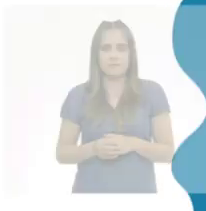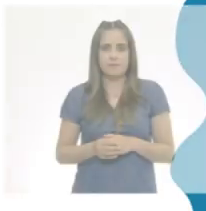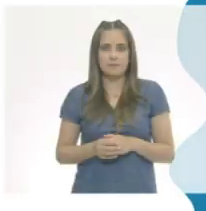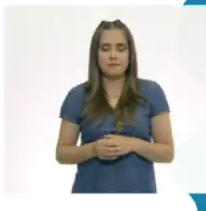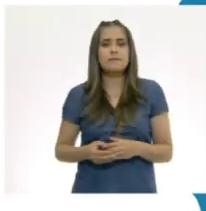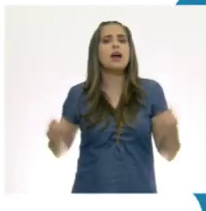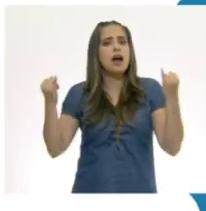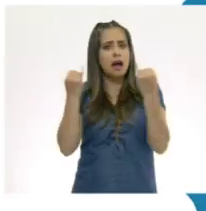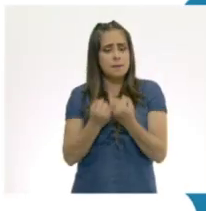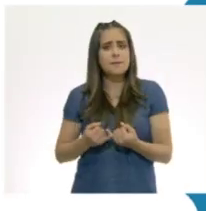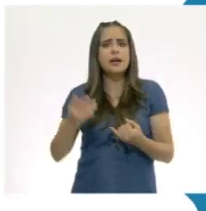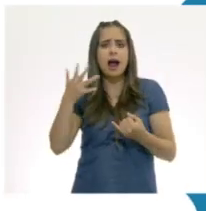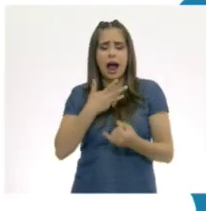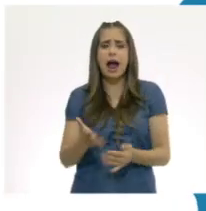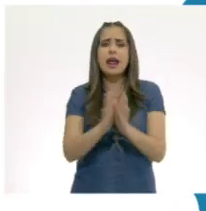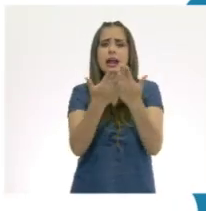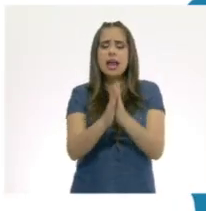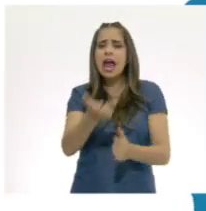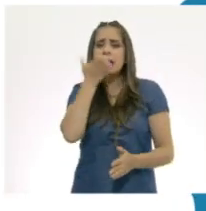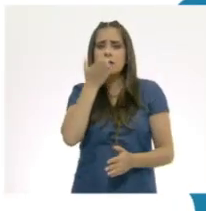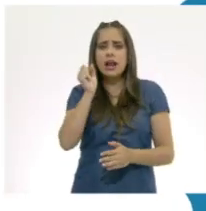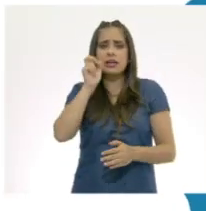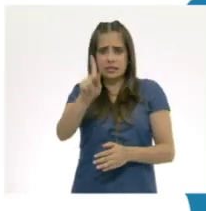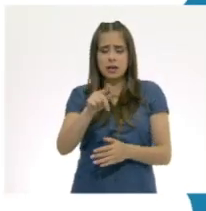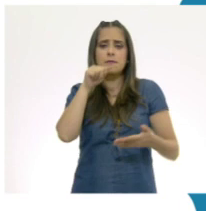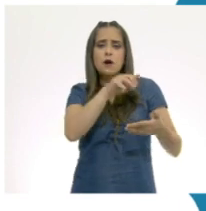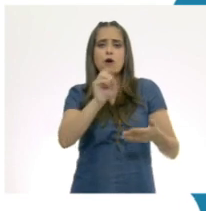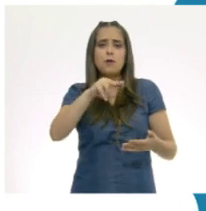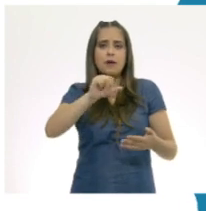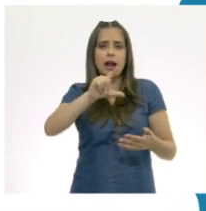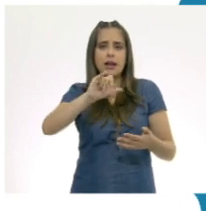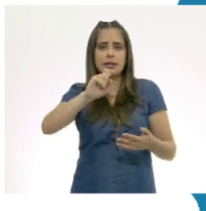También puedes encontrar los libros de texto en la página